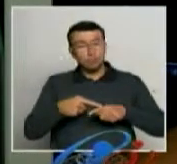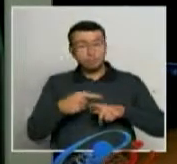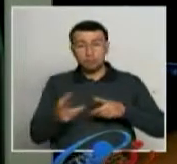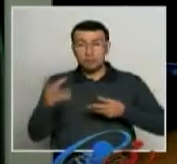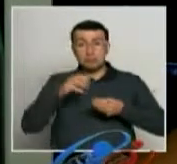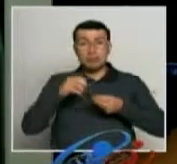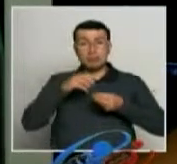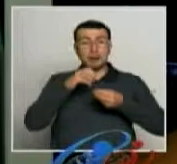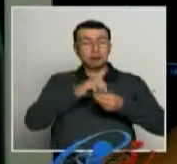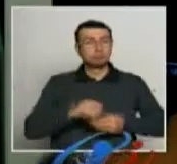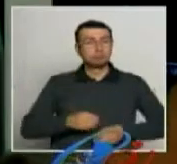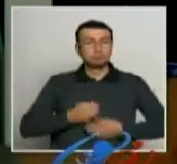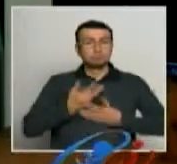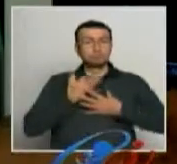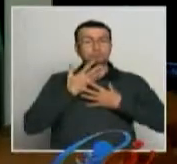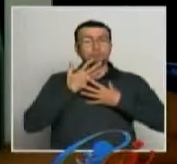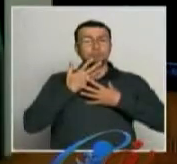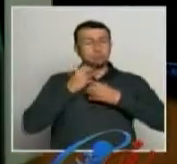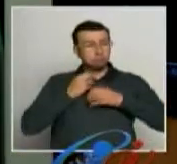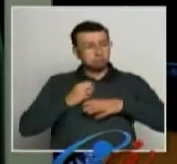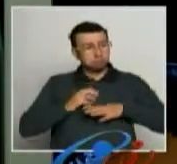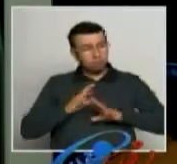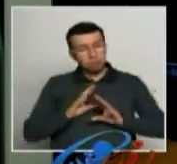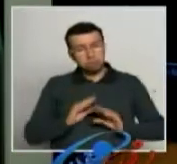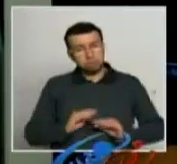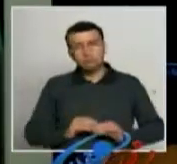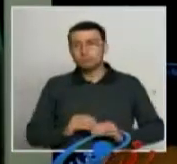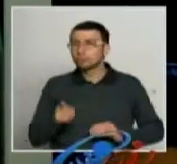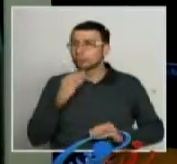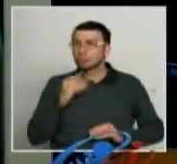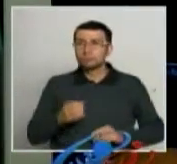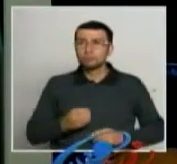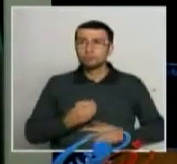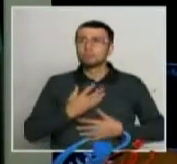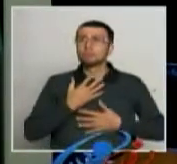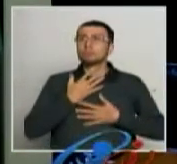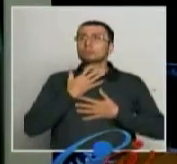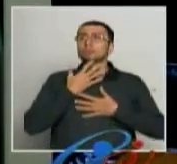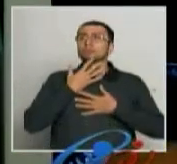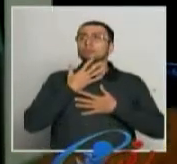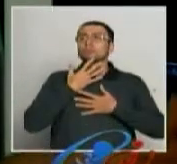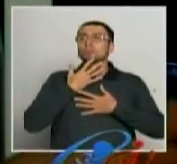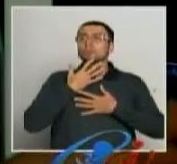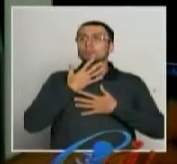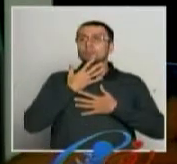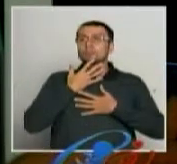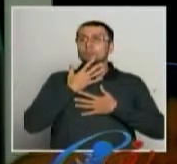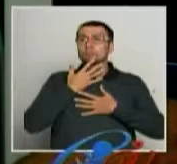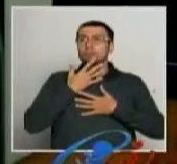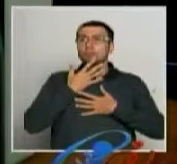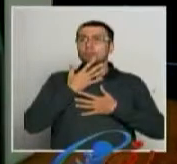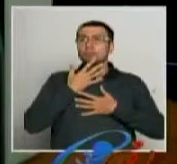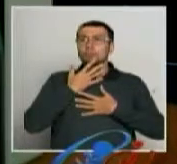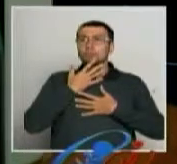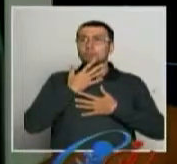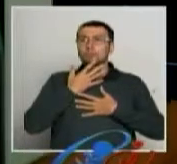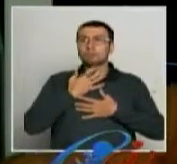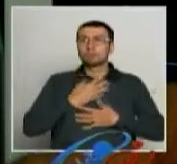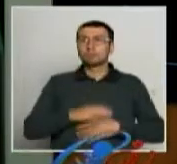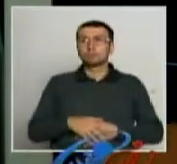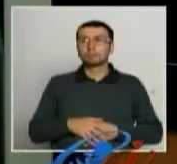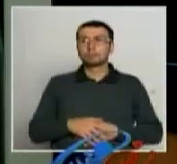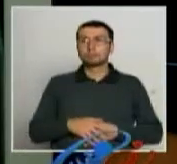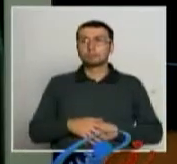flujo, y esos cambios se ven acá. Respire profundo, señora. Entonces sí, aquí la onda ya desapareció.